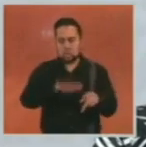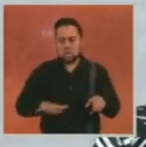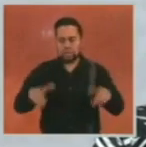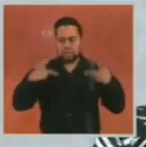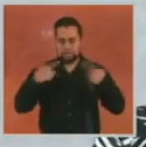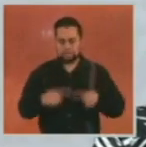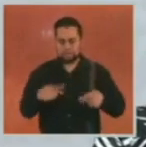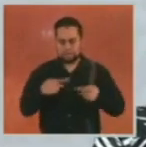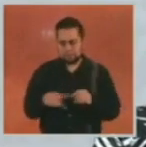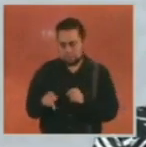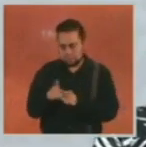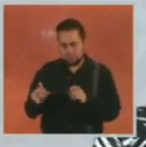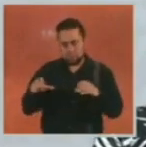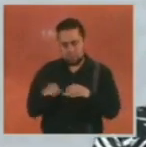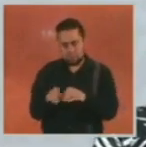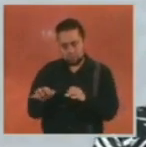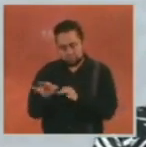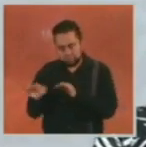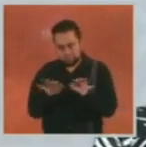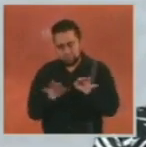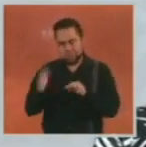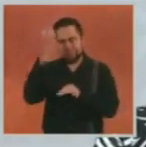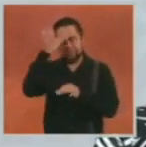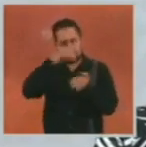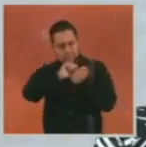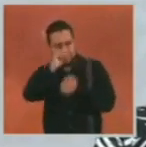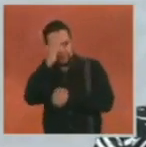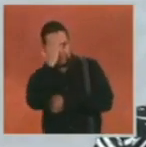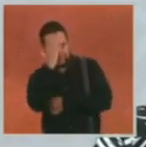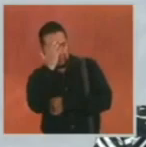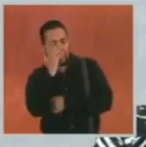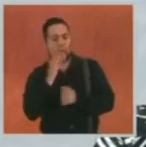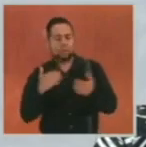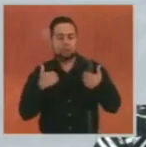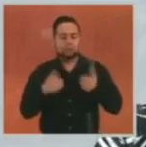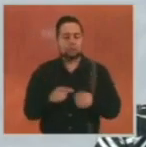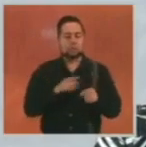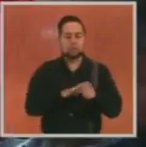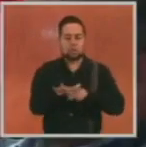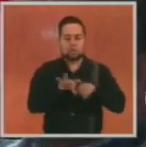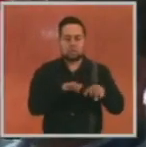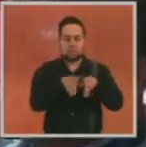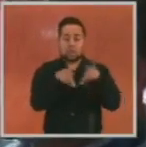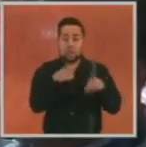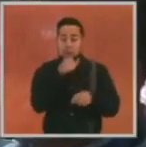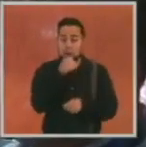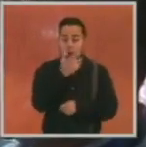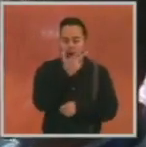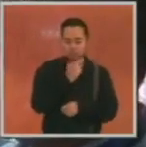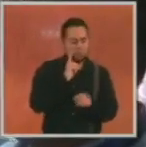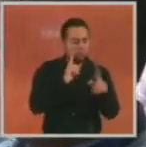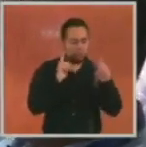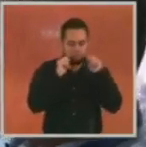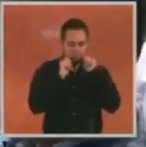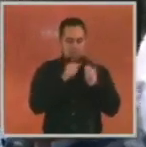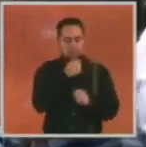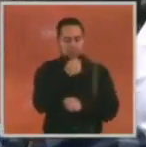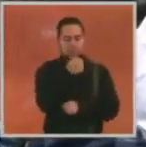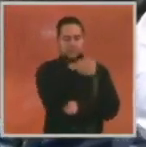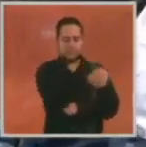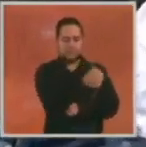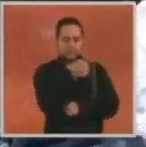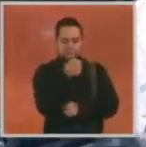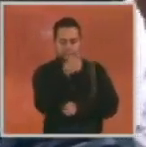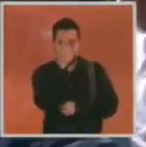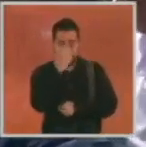nuestras comunidades se informen el trabajo de un periodista de una periodista es para